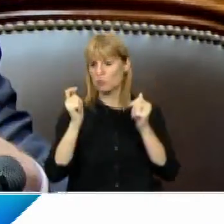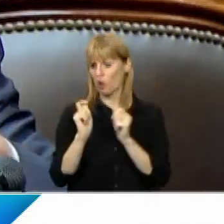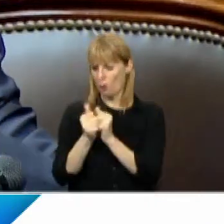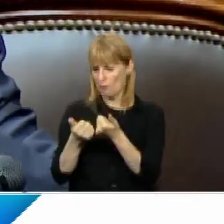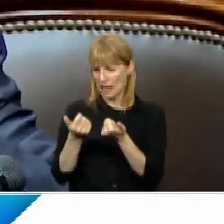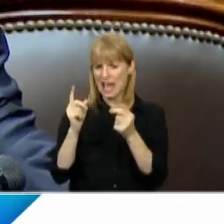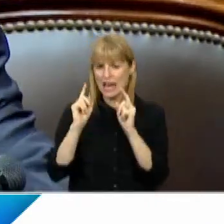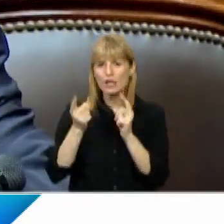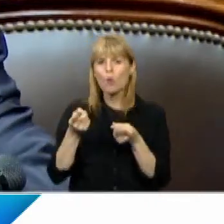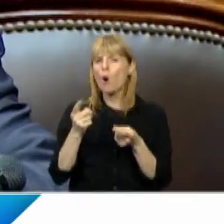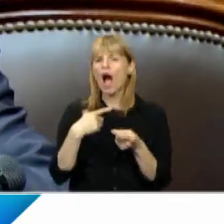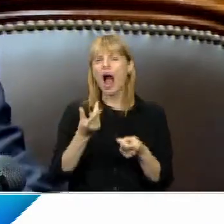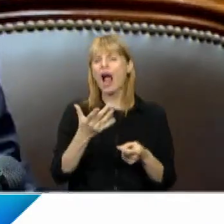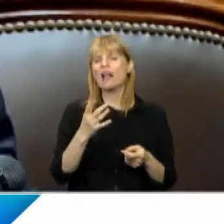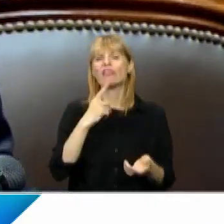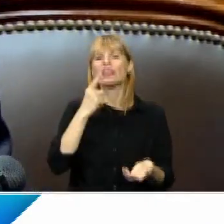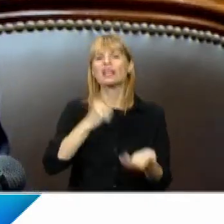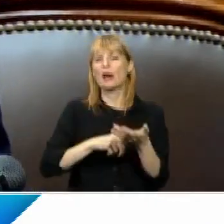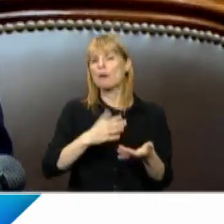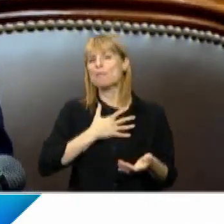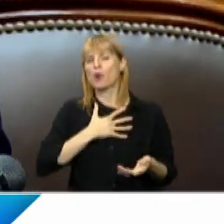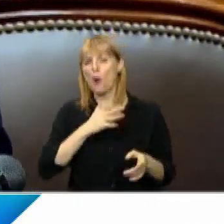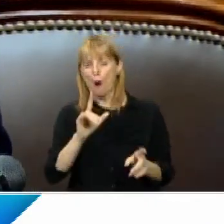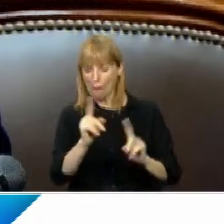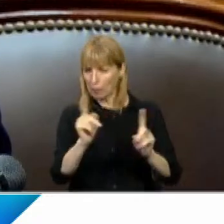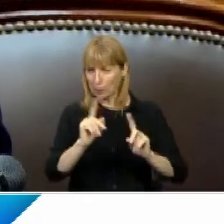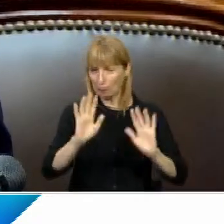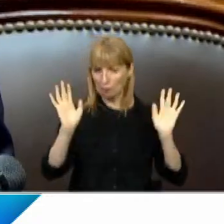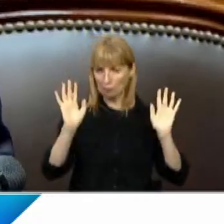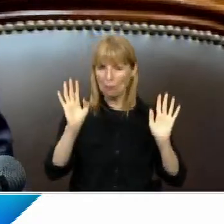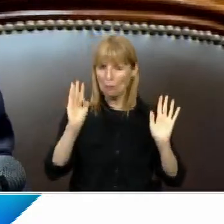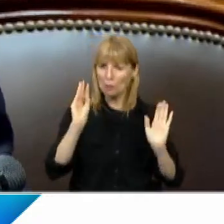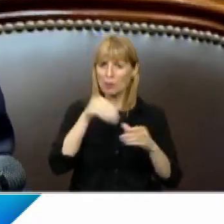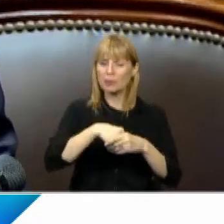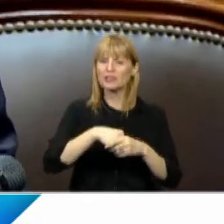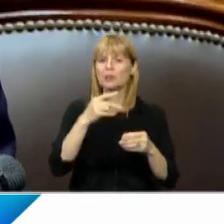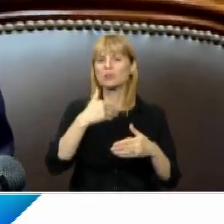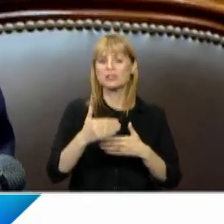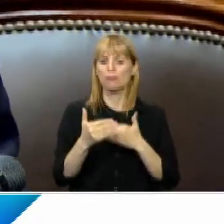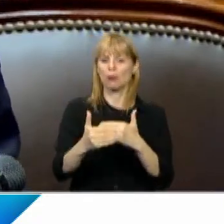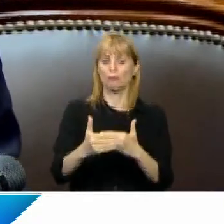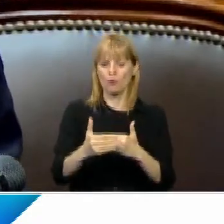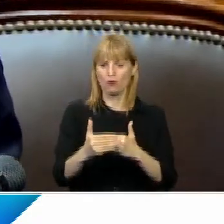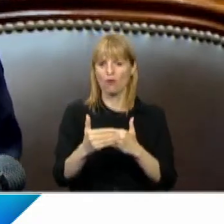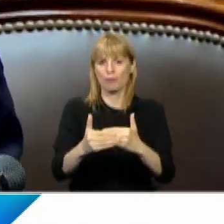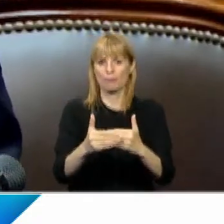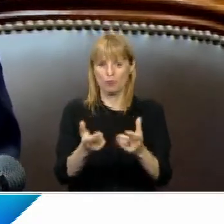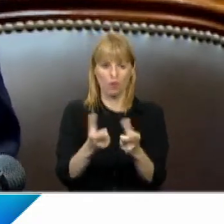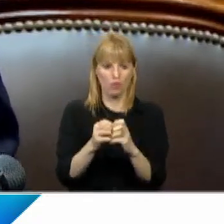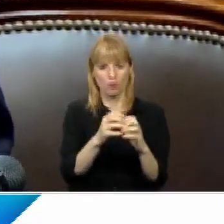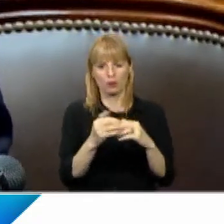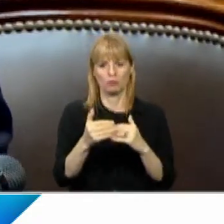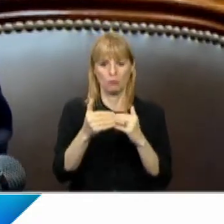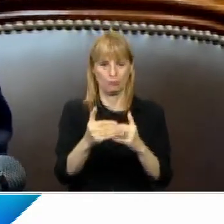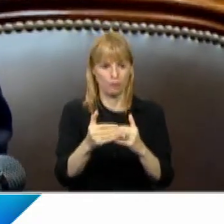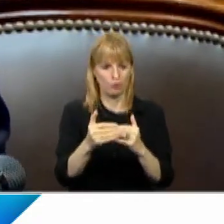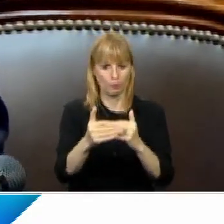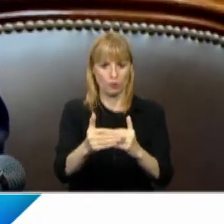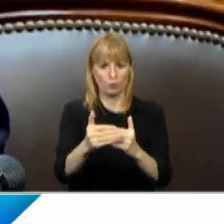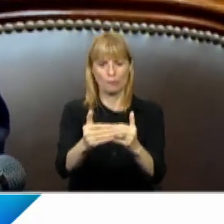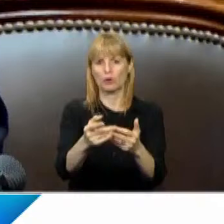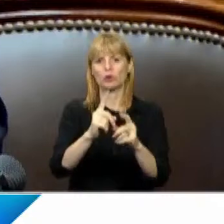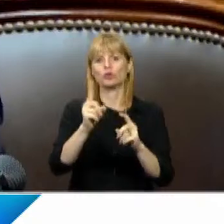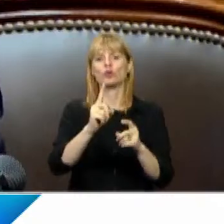diferencia con un dictamen propio, porque estamos cansados de que se posponga este debate con excusas, que entren todos los